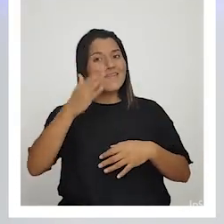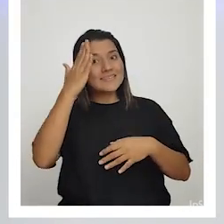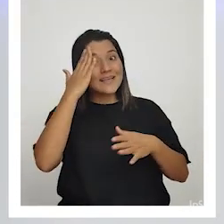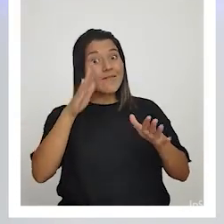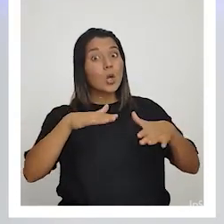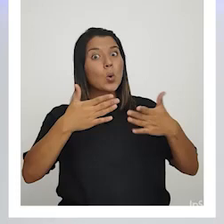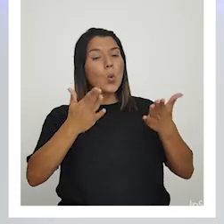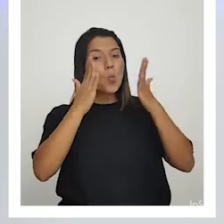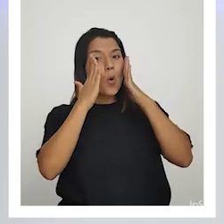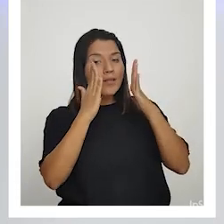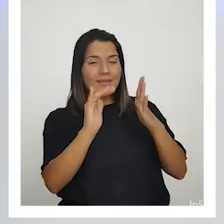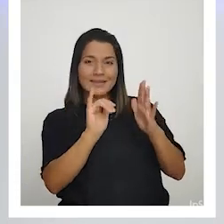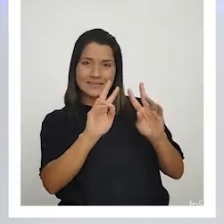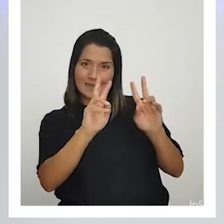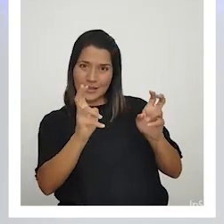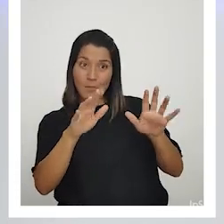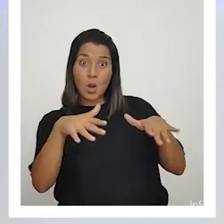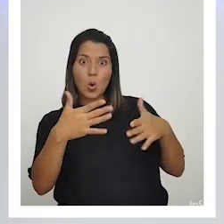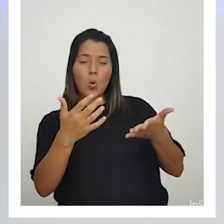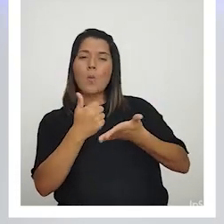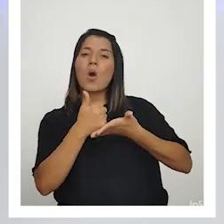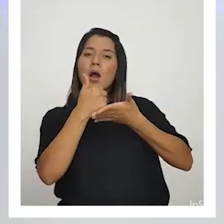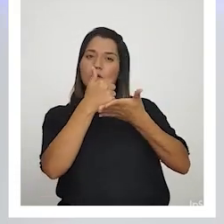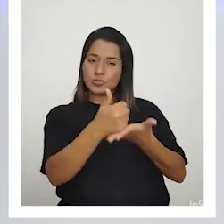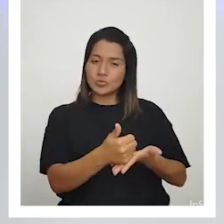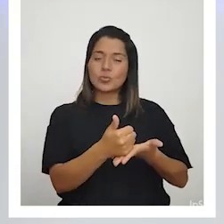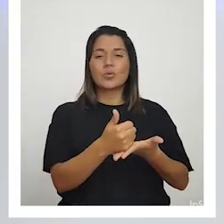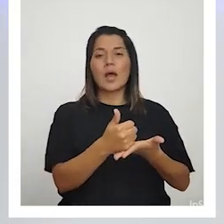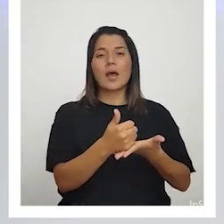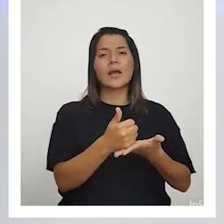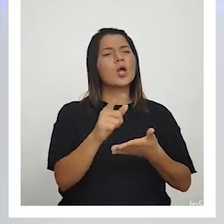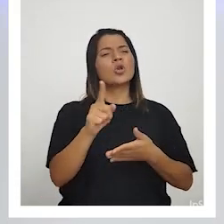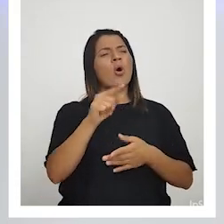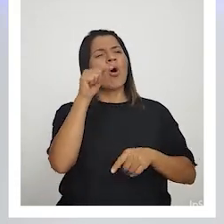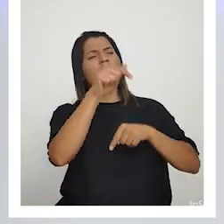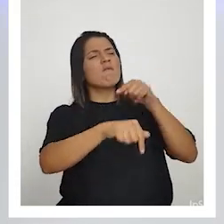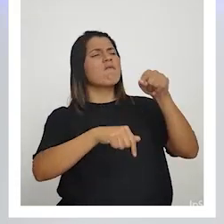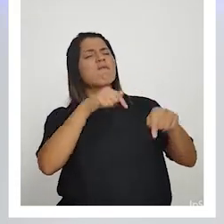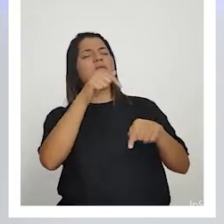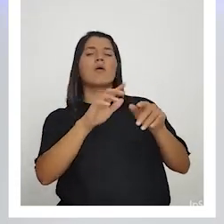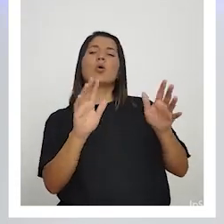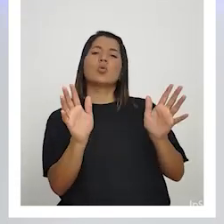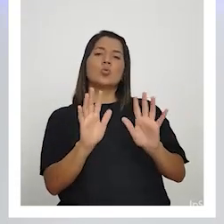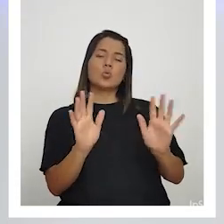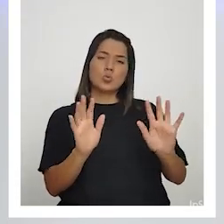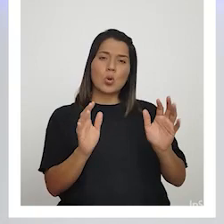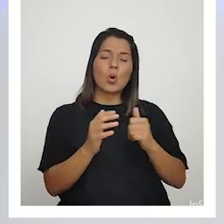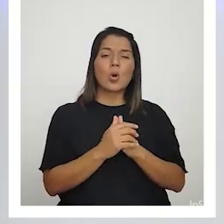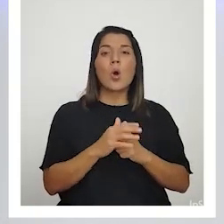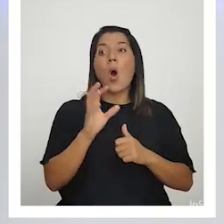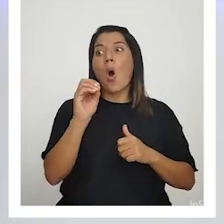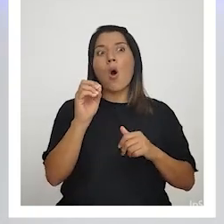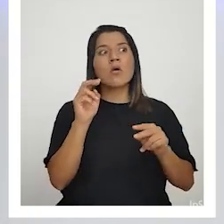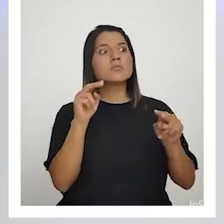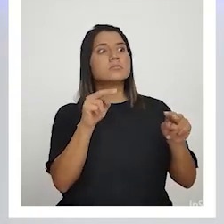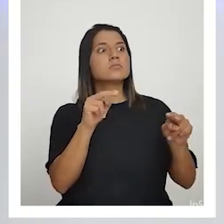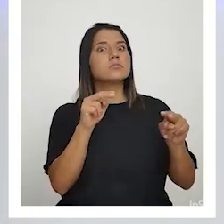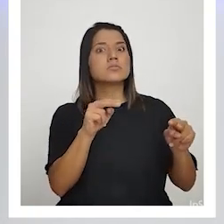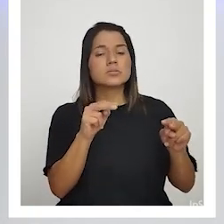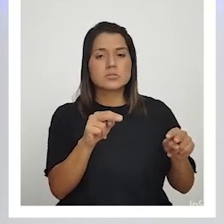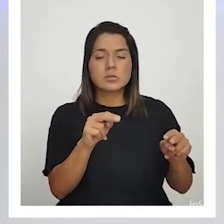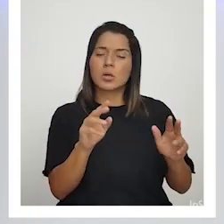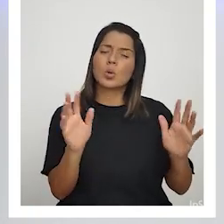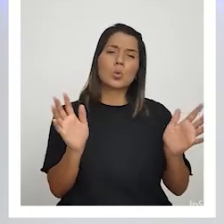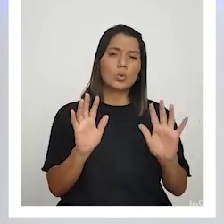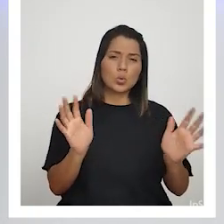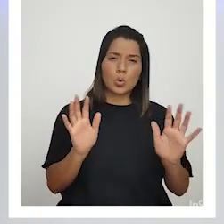ayudarlos, ¿verdad? No necesariamente señalarlos y estar como encima de ellos, molestándolos,